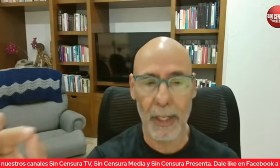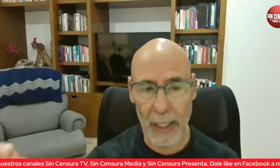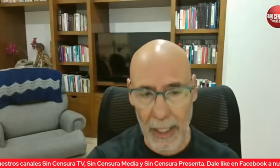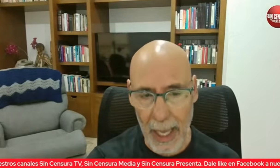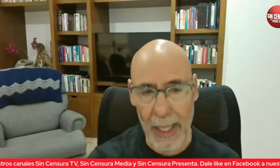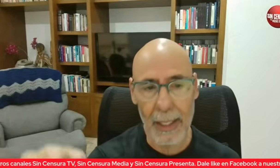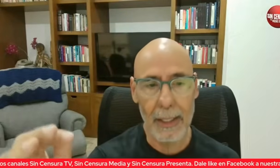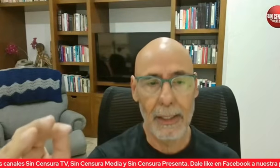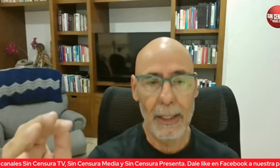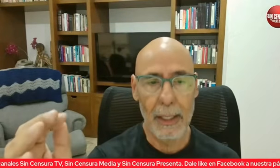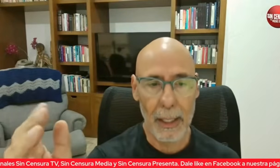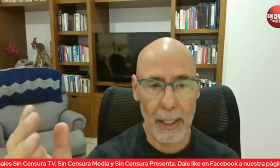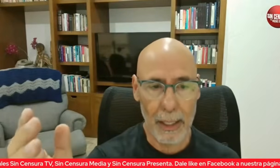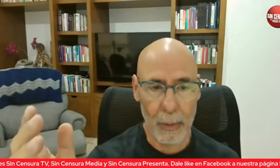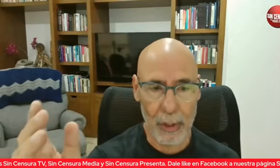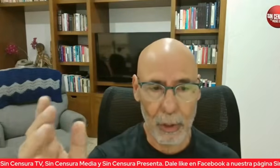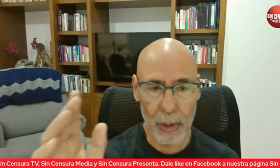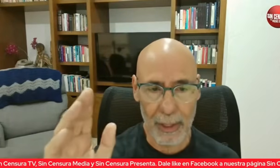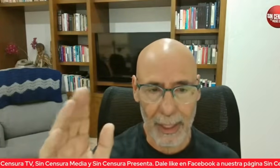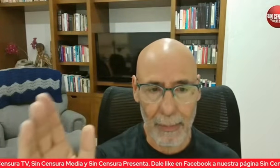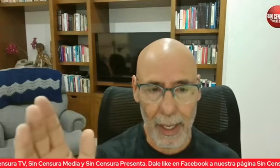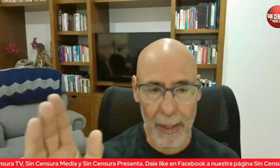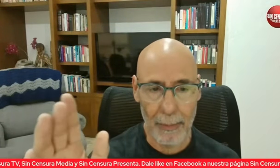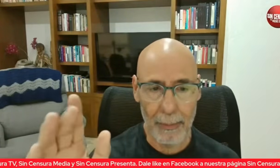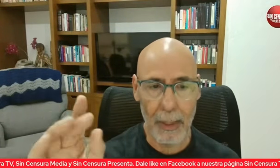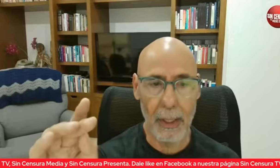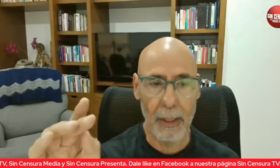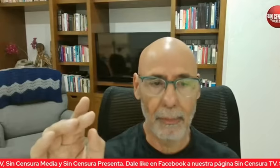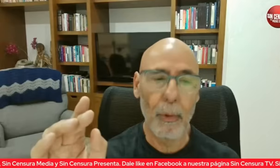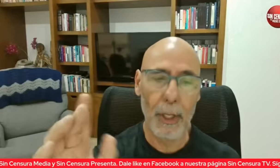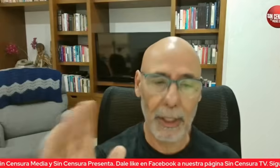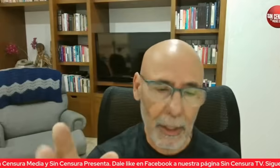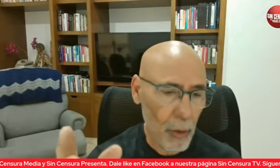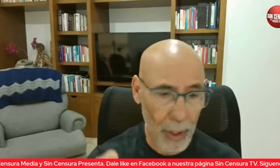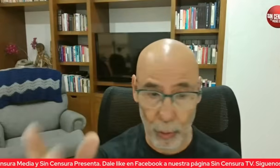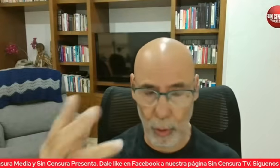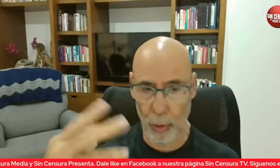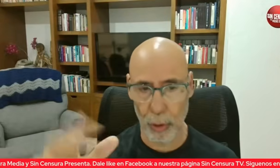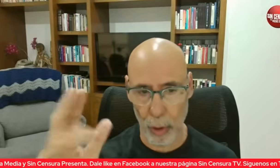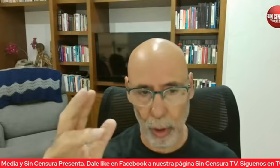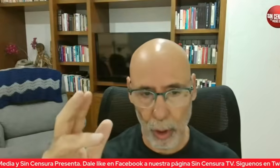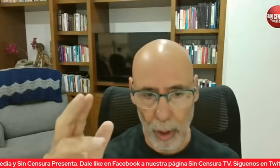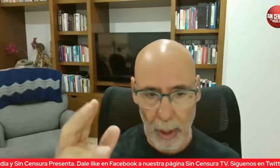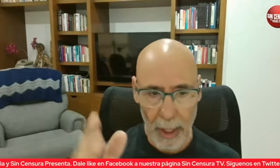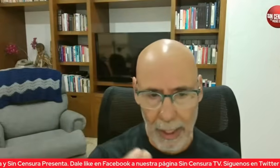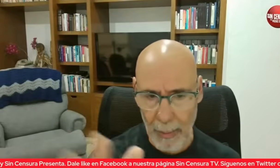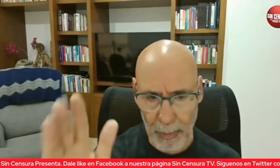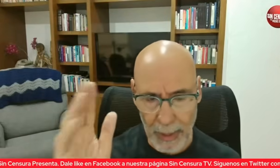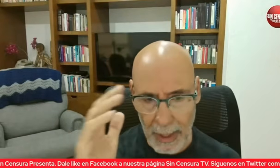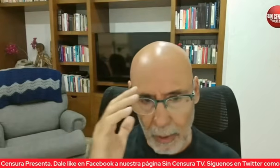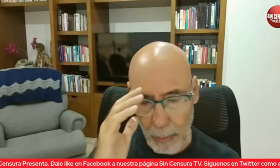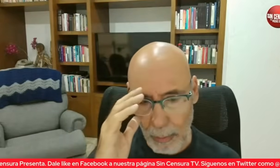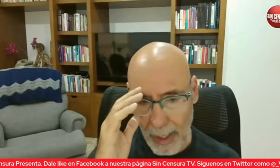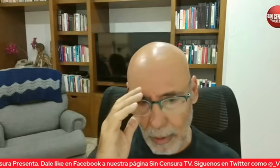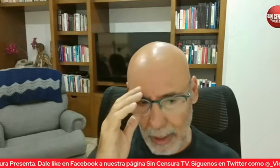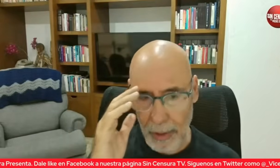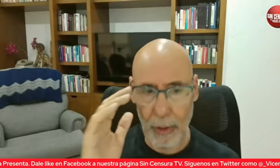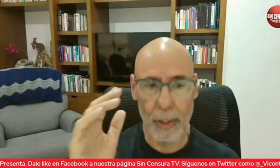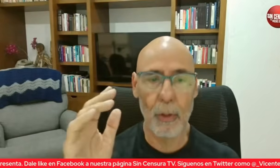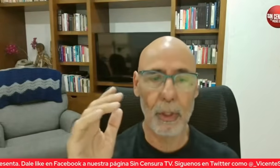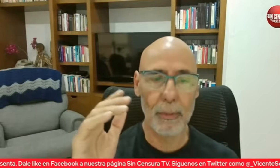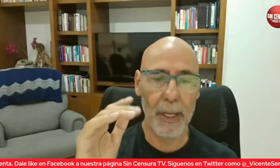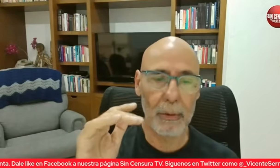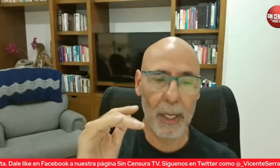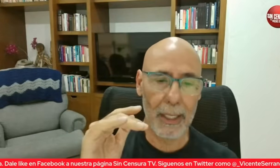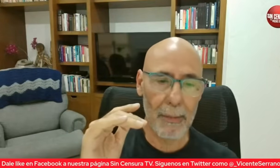resquicios, la fragilidad en nuestro sistema político de autocontrol. Hemos platicado en varias